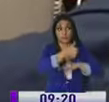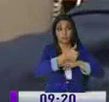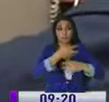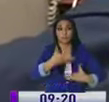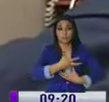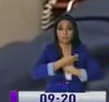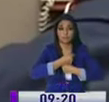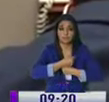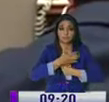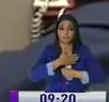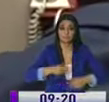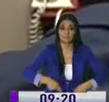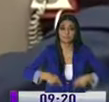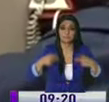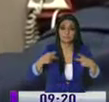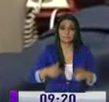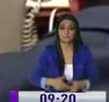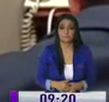seguridad